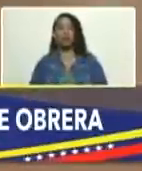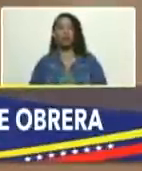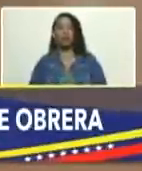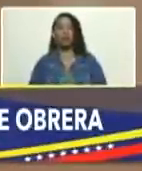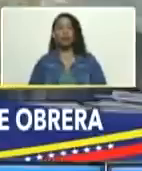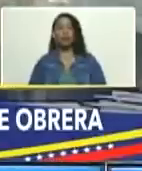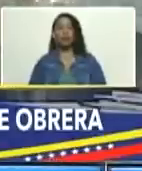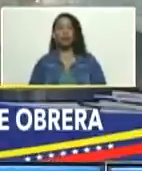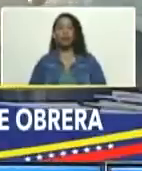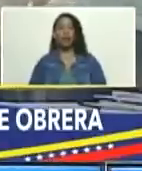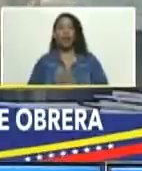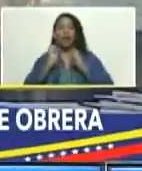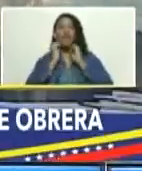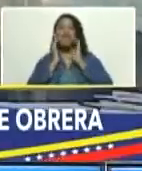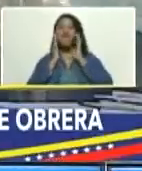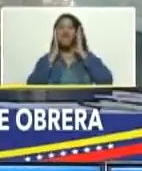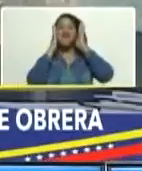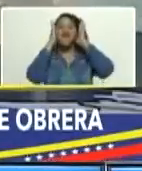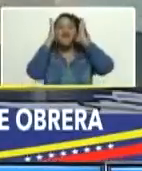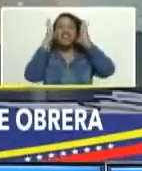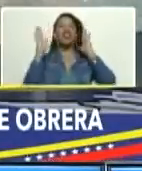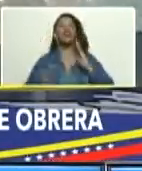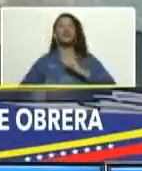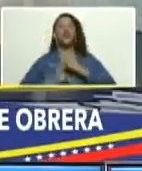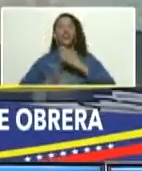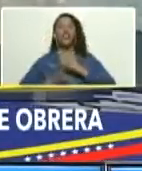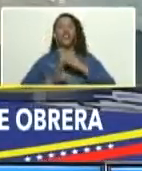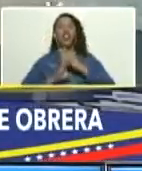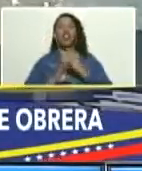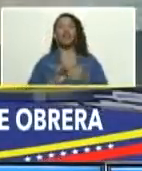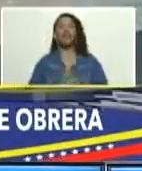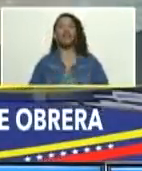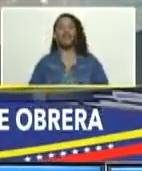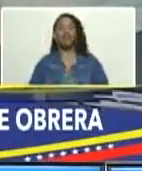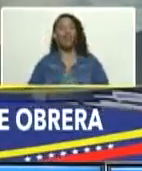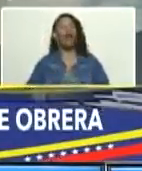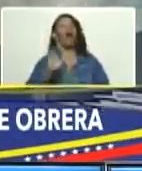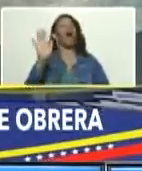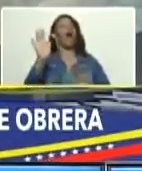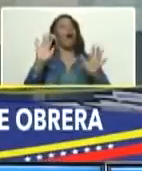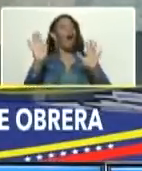Se pone roja, ¿vale? Todavía. ¡Ah!